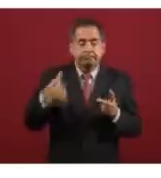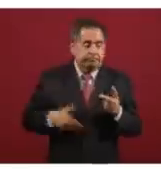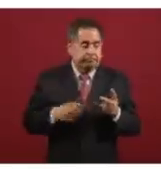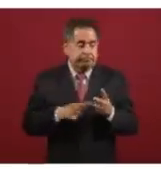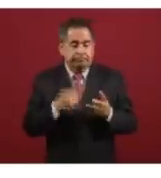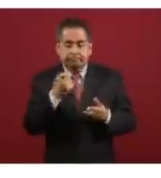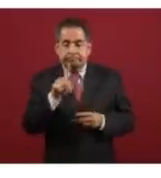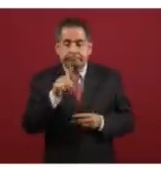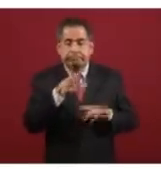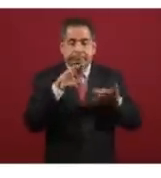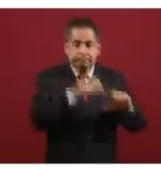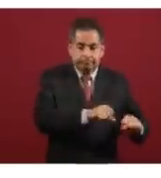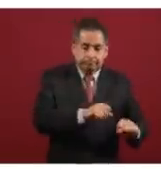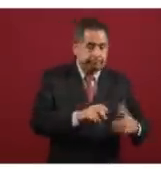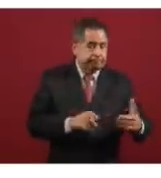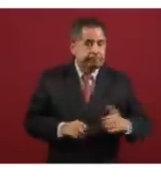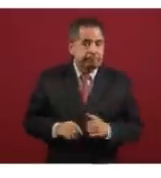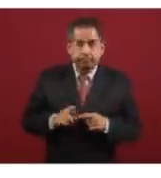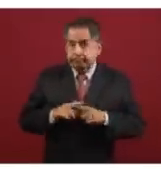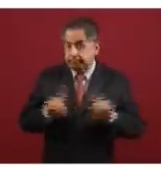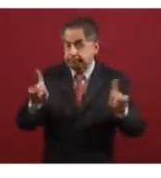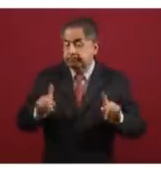177 detenidos. Aquí cambia